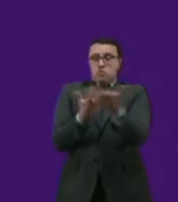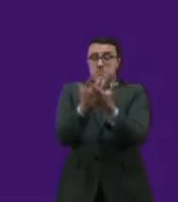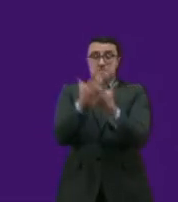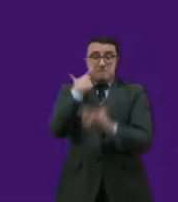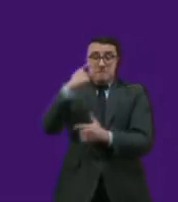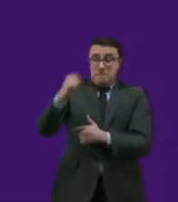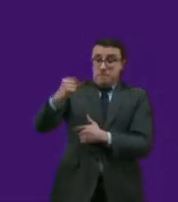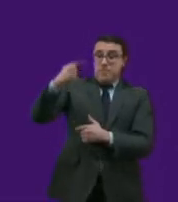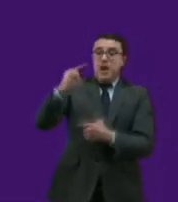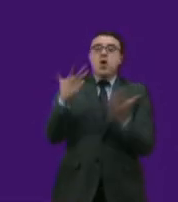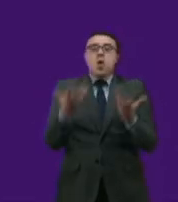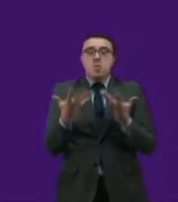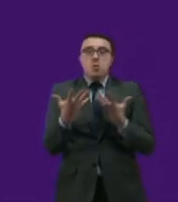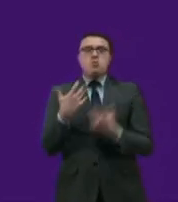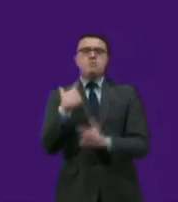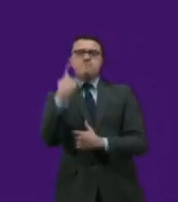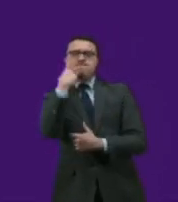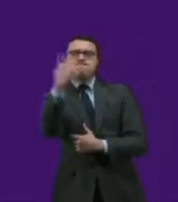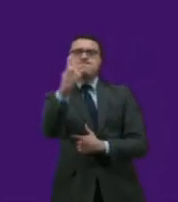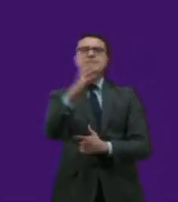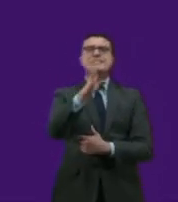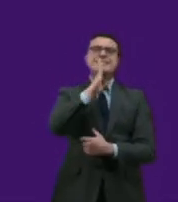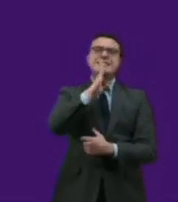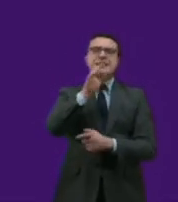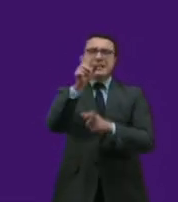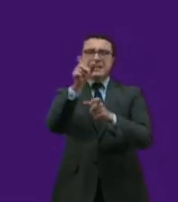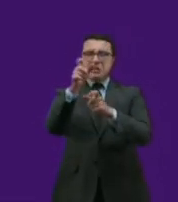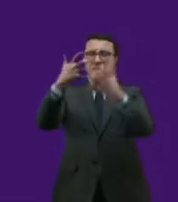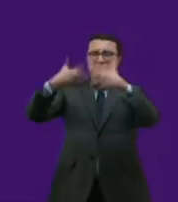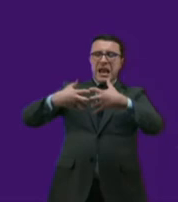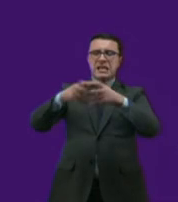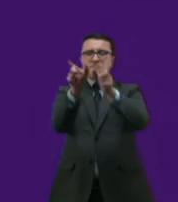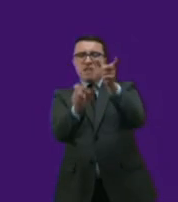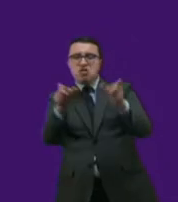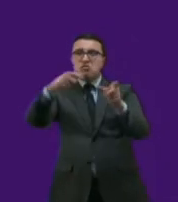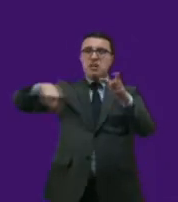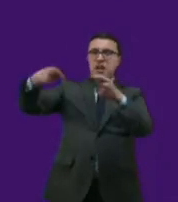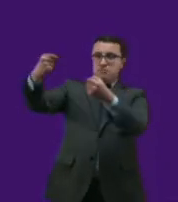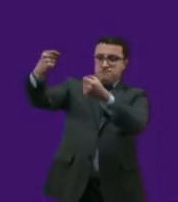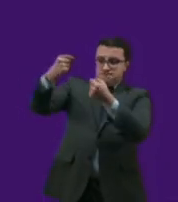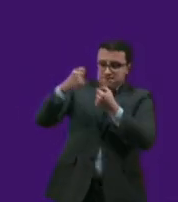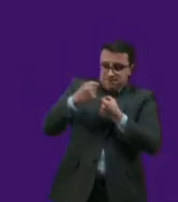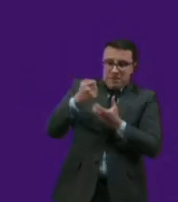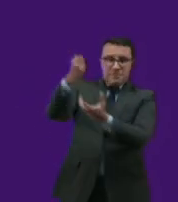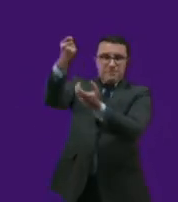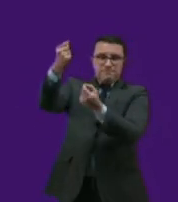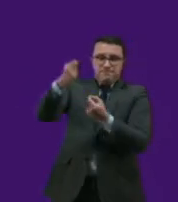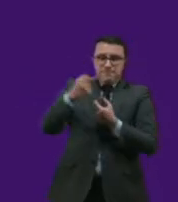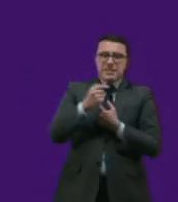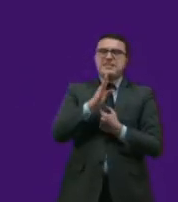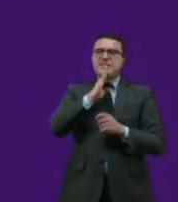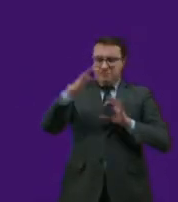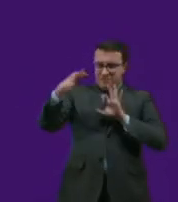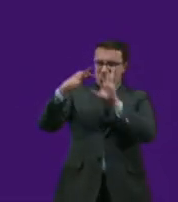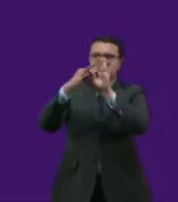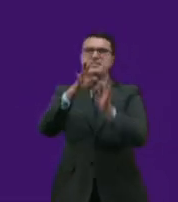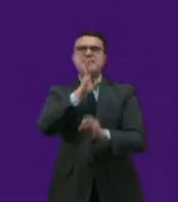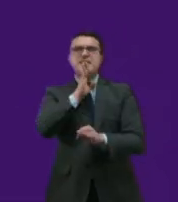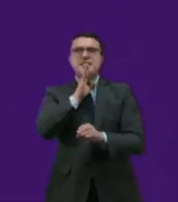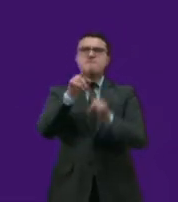primero es busca el tipo de inversionista o que pregúntate qué tipo de socio es el que vos querés.